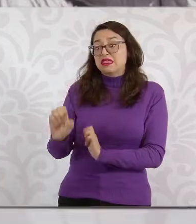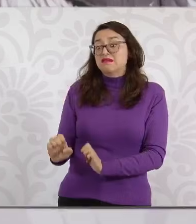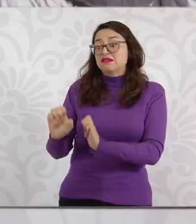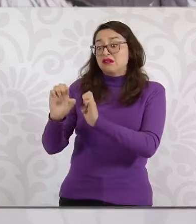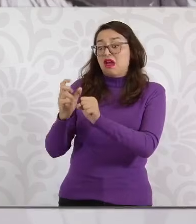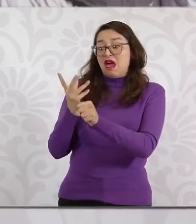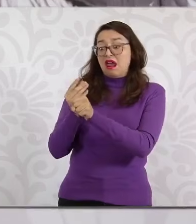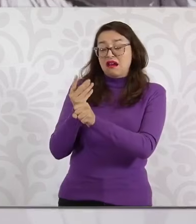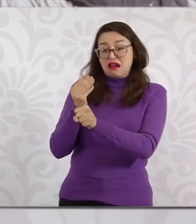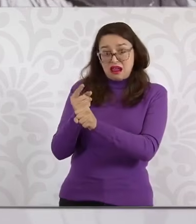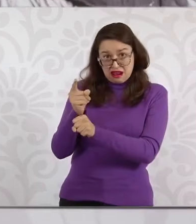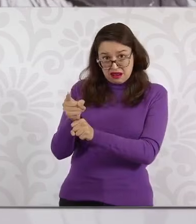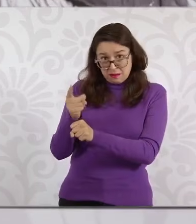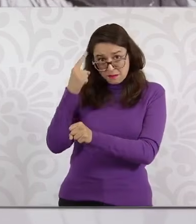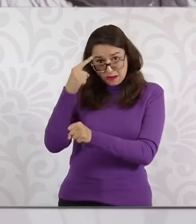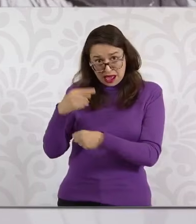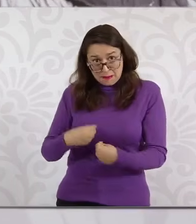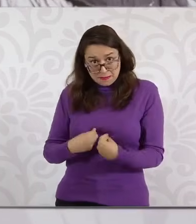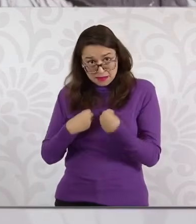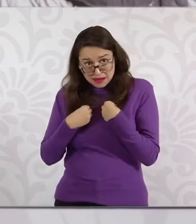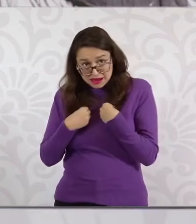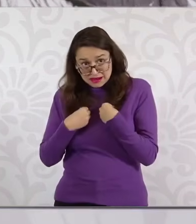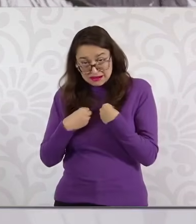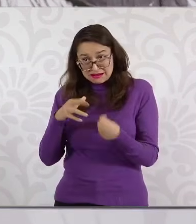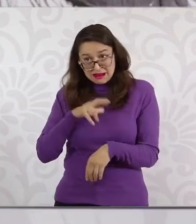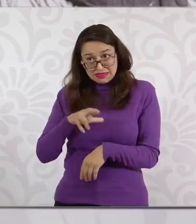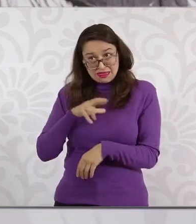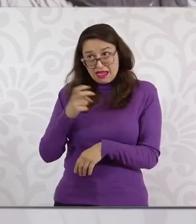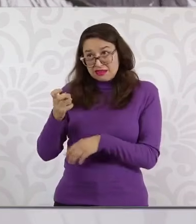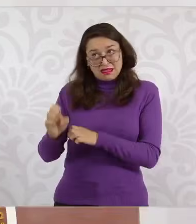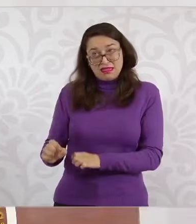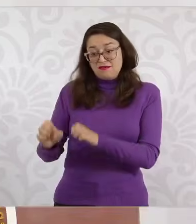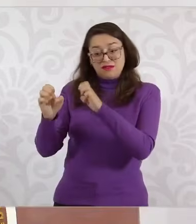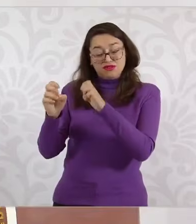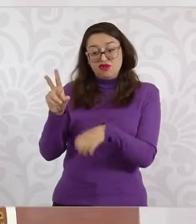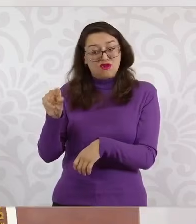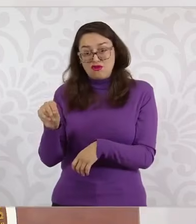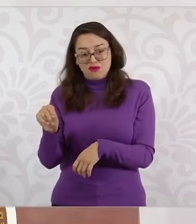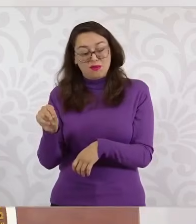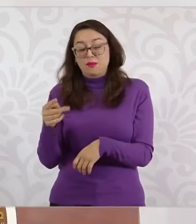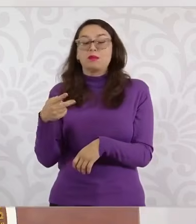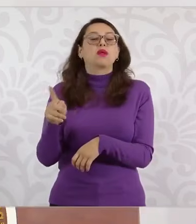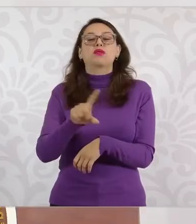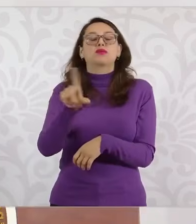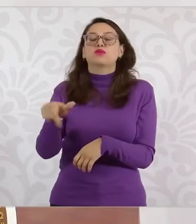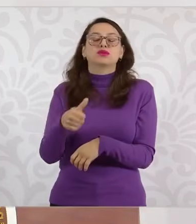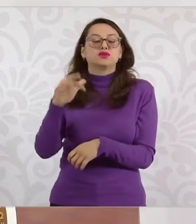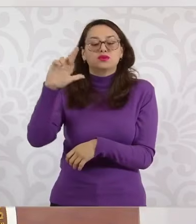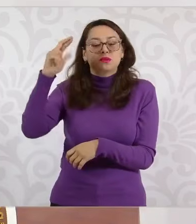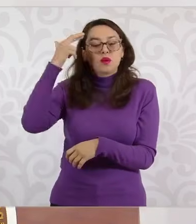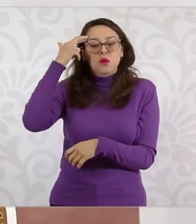un edificio de vivienda o no en ese lugar. No recuerdo en este momento cuál fue la resolución